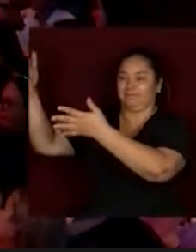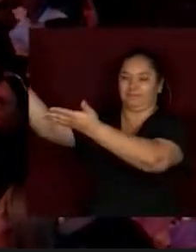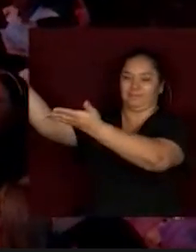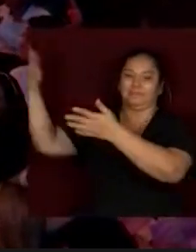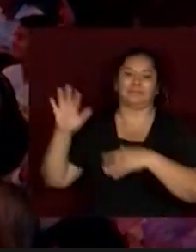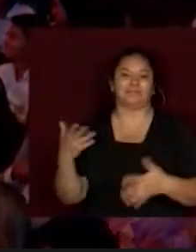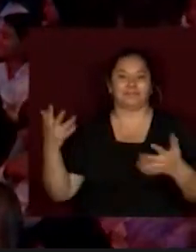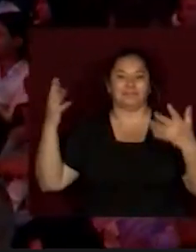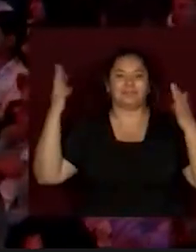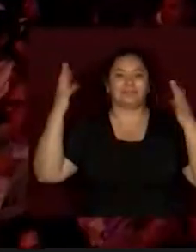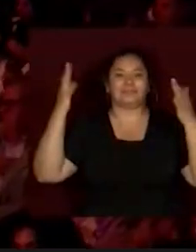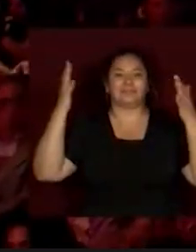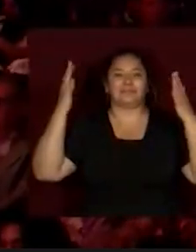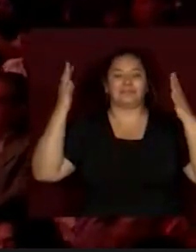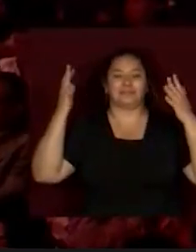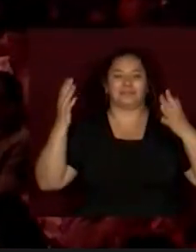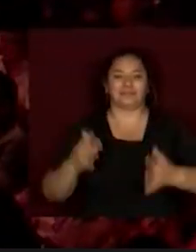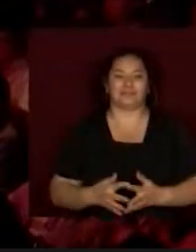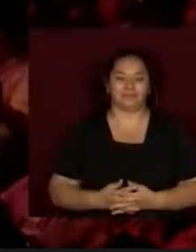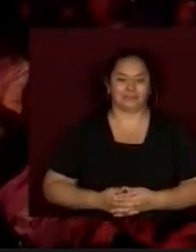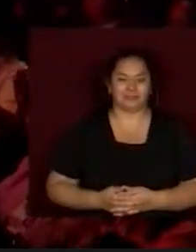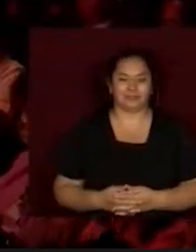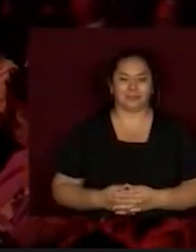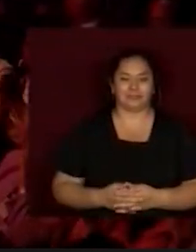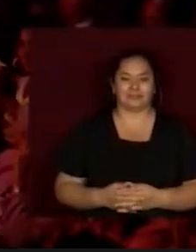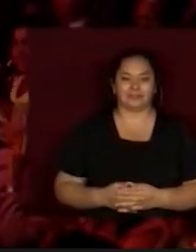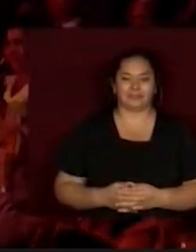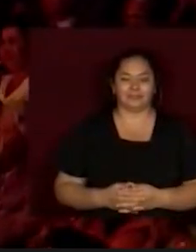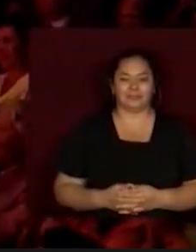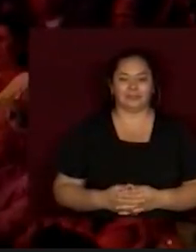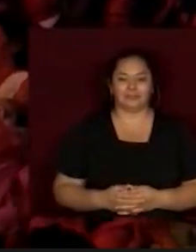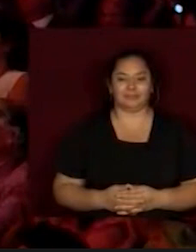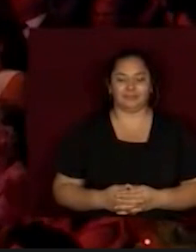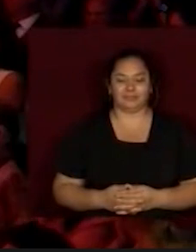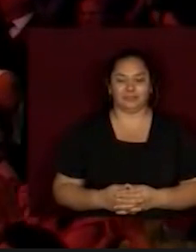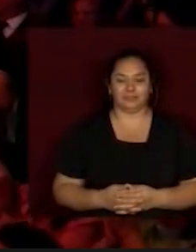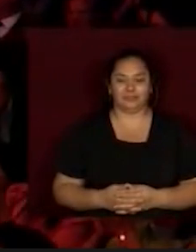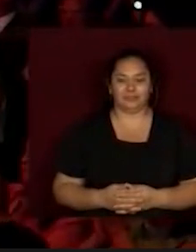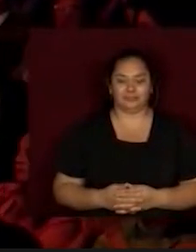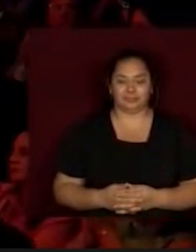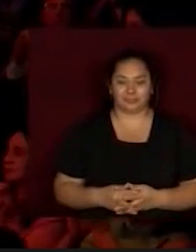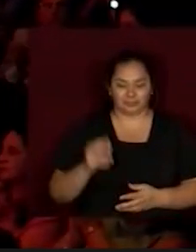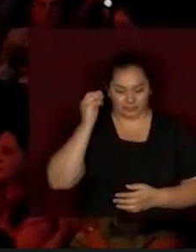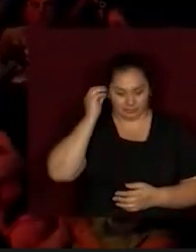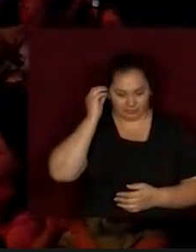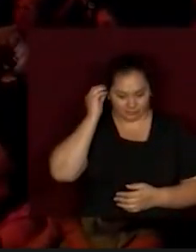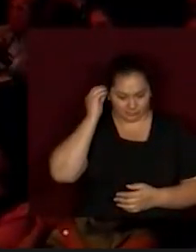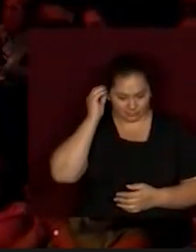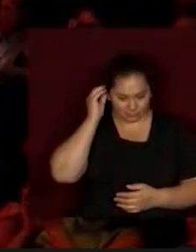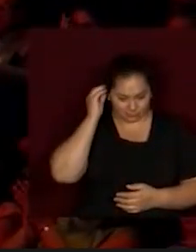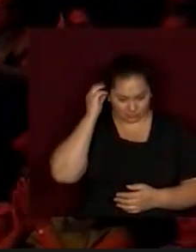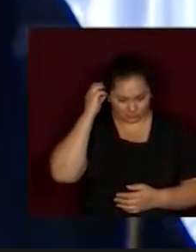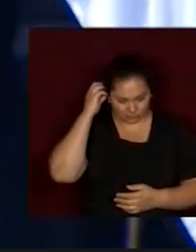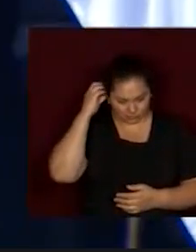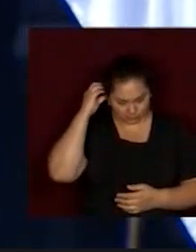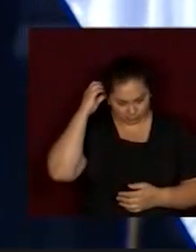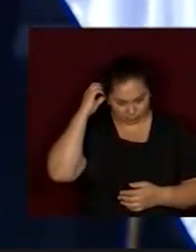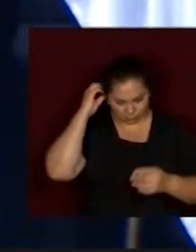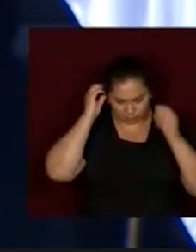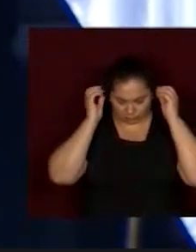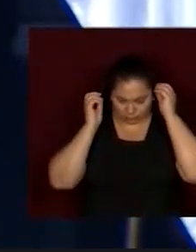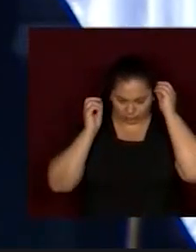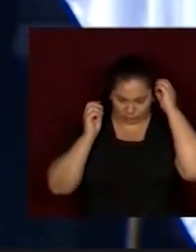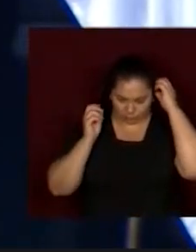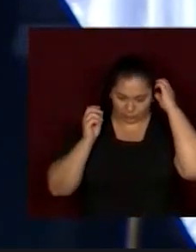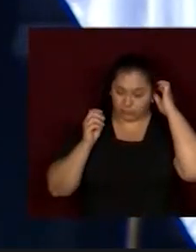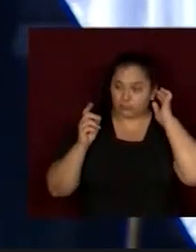jaliciense y mexicana por los próximos por las próximas décadas hace bien en